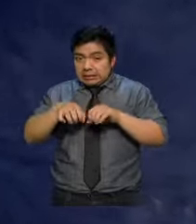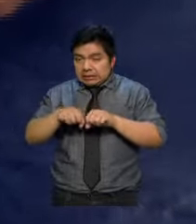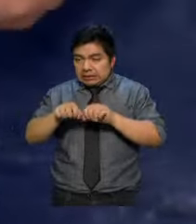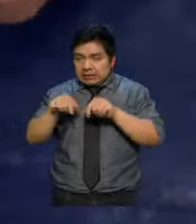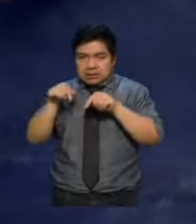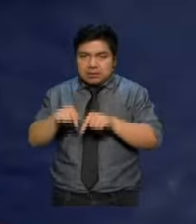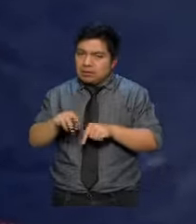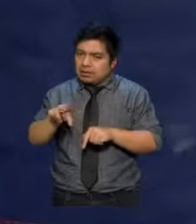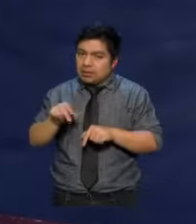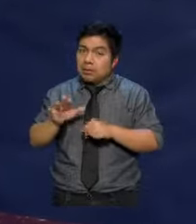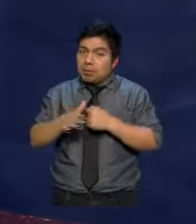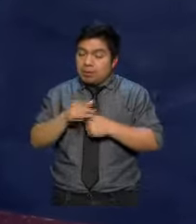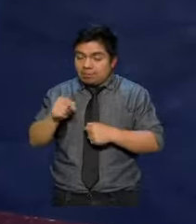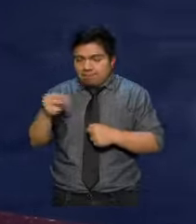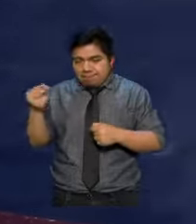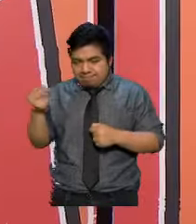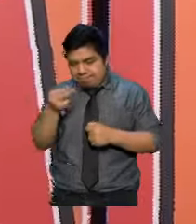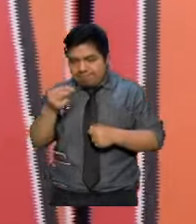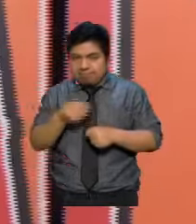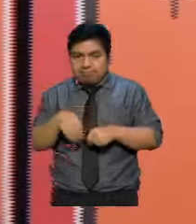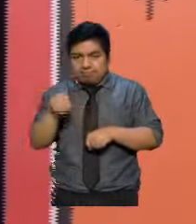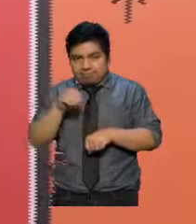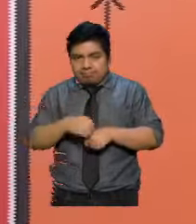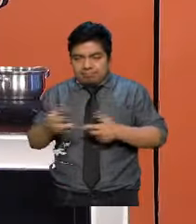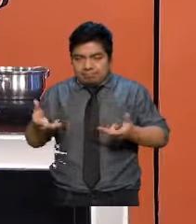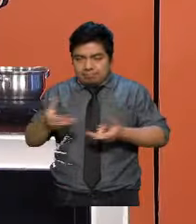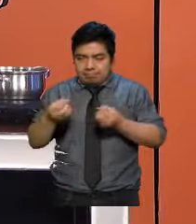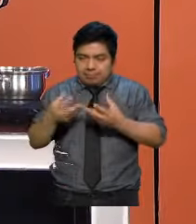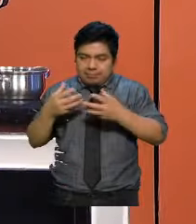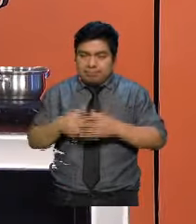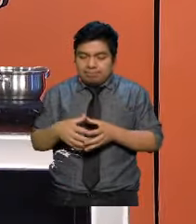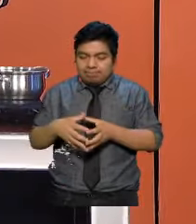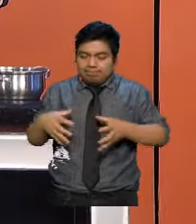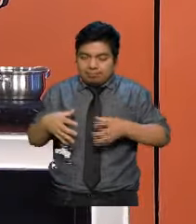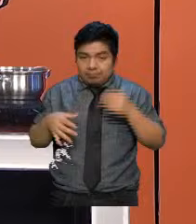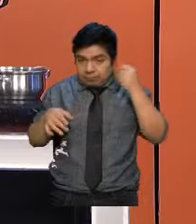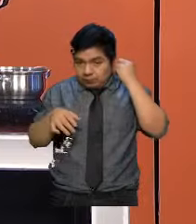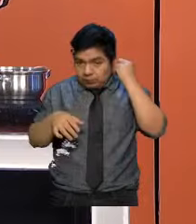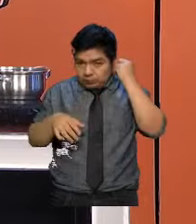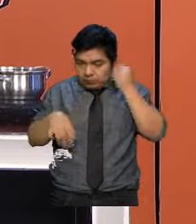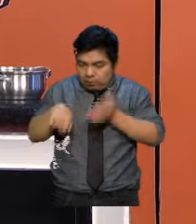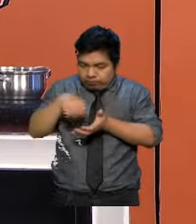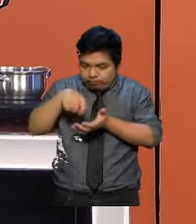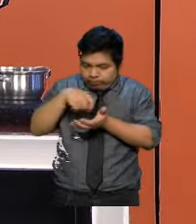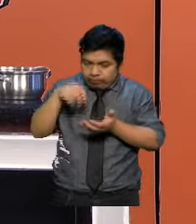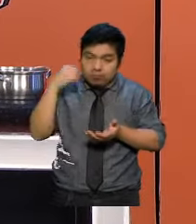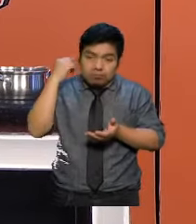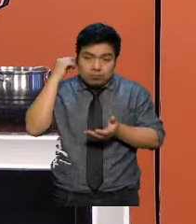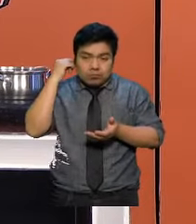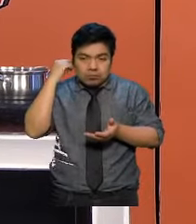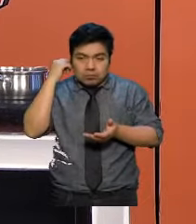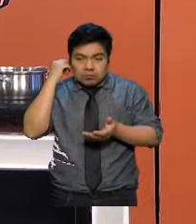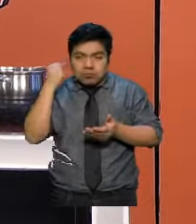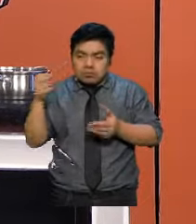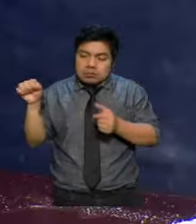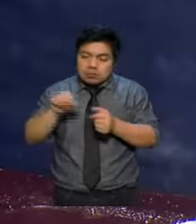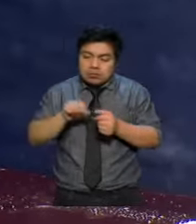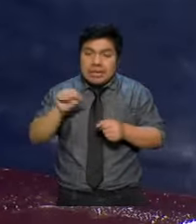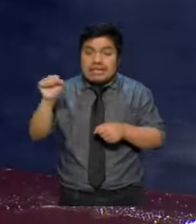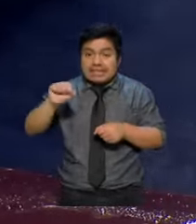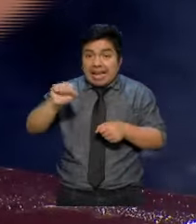no. Pero aquí no, porque vamos a activar la fécula. Entonces, vamos a mezclar y aquí mismo, ya mezclado, agregamos